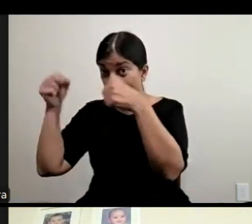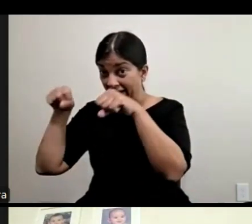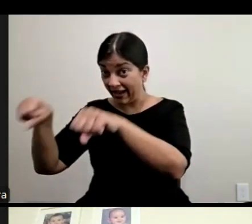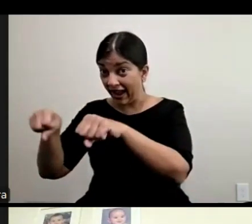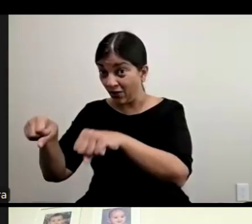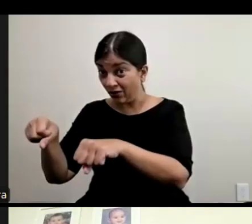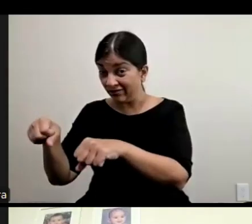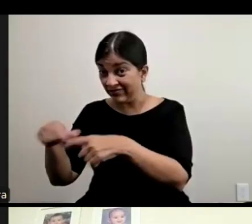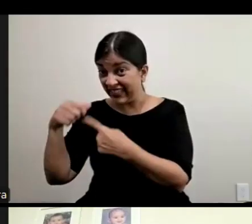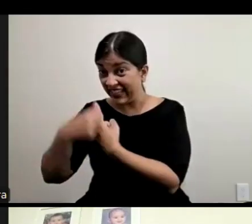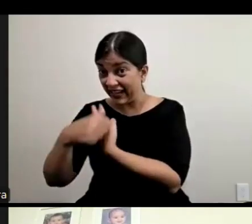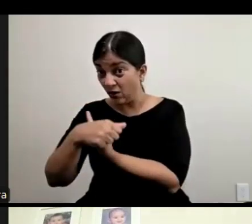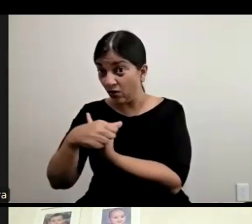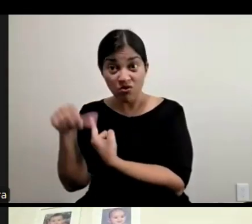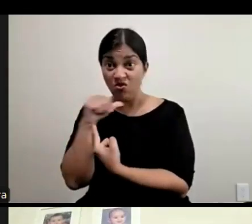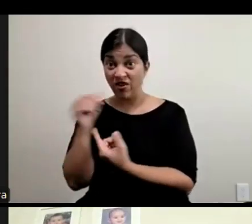usted,